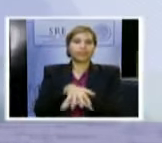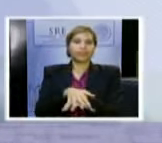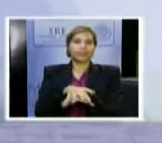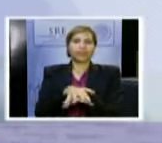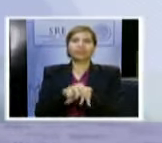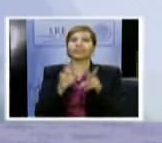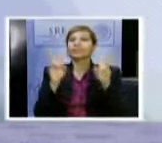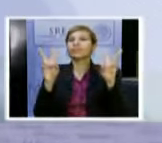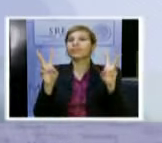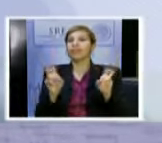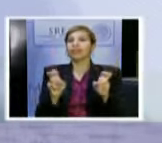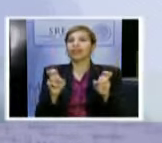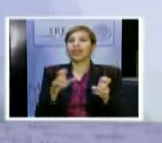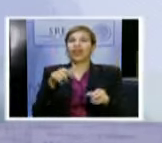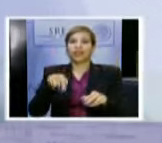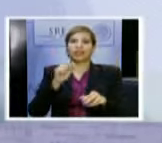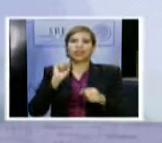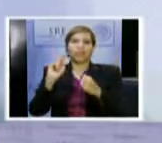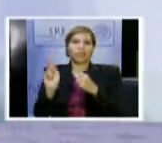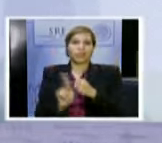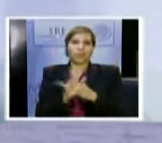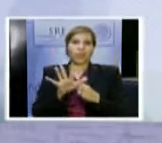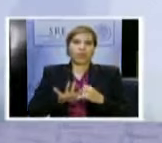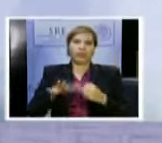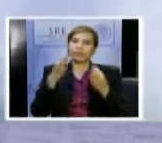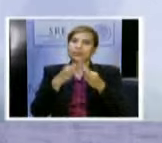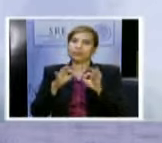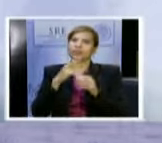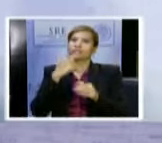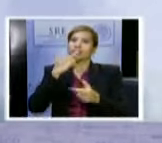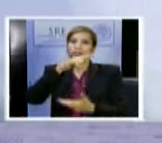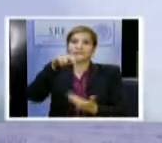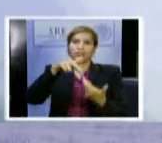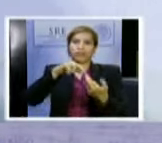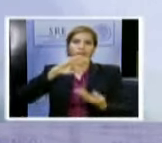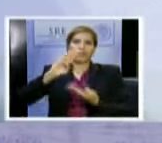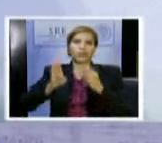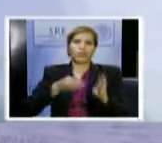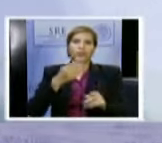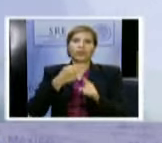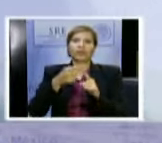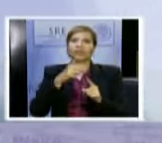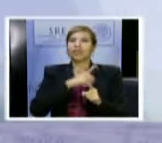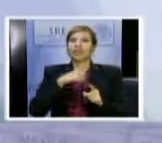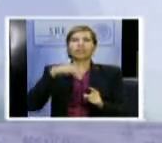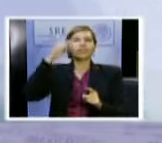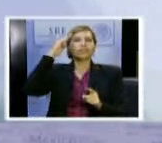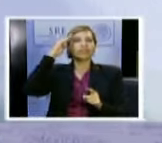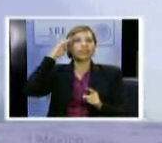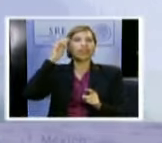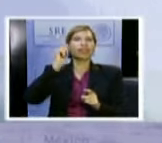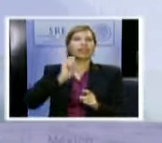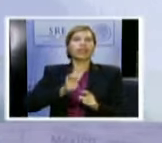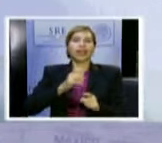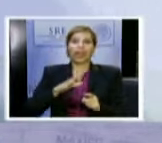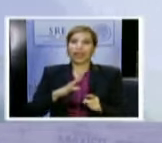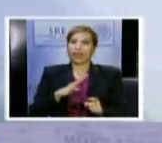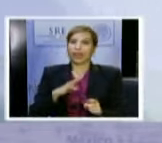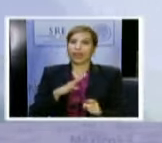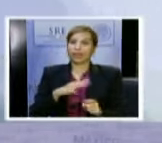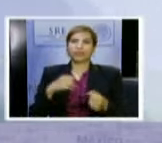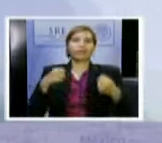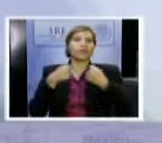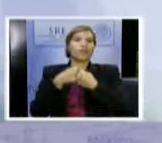en términos de nuestro pueblo está en esta región del mundo. Y en esta lógica habría que señalar que